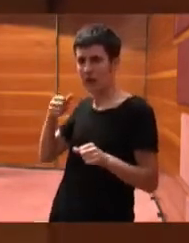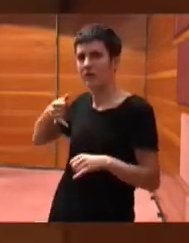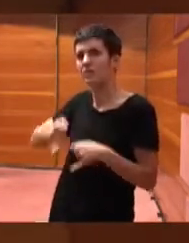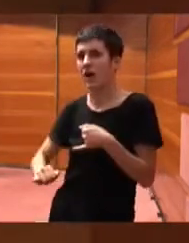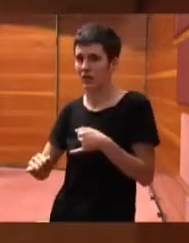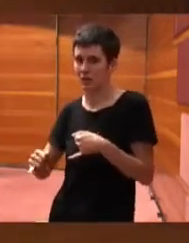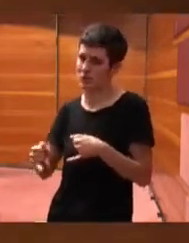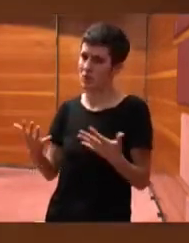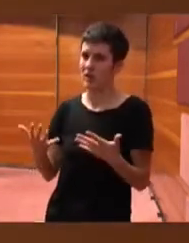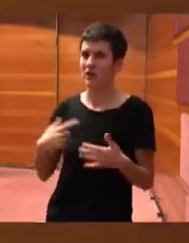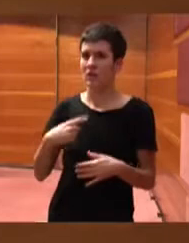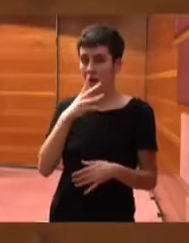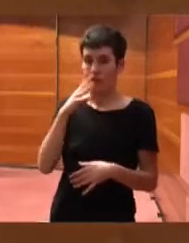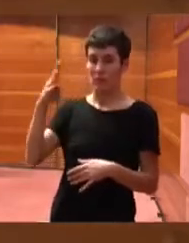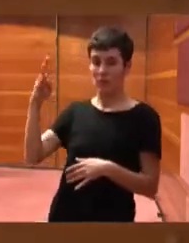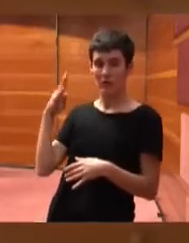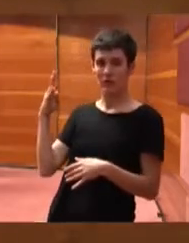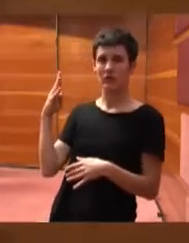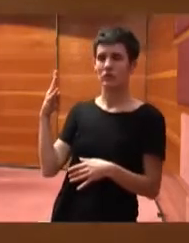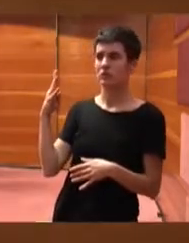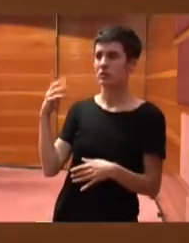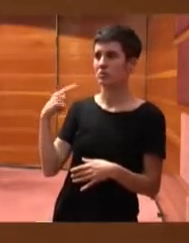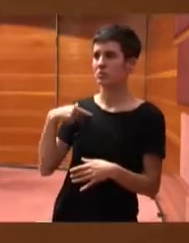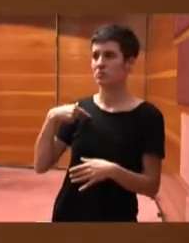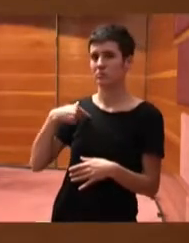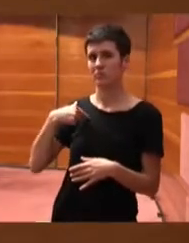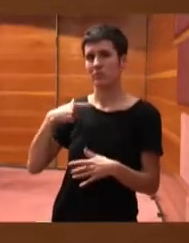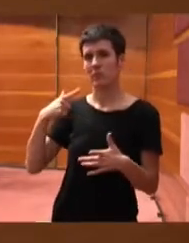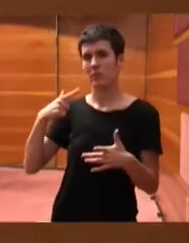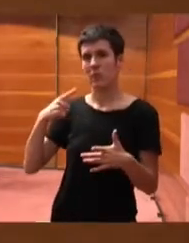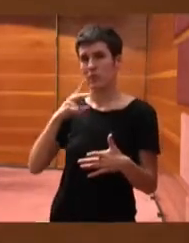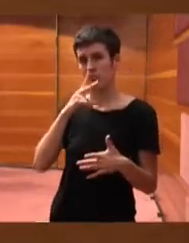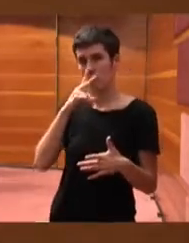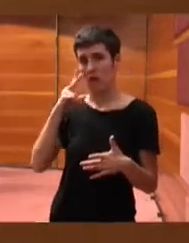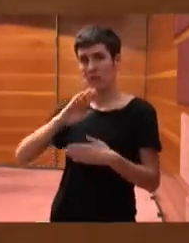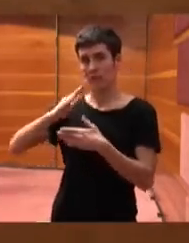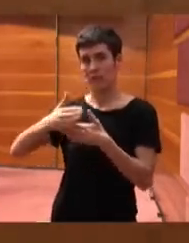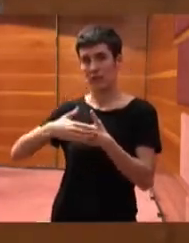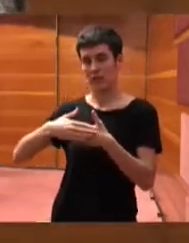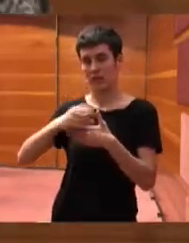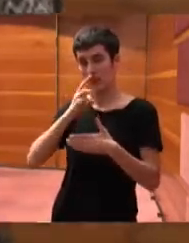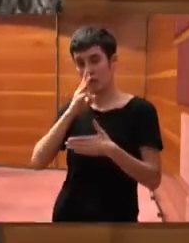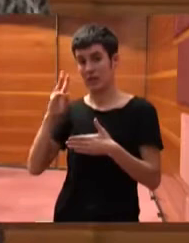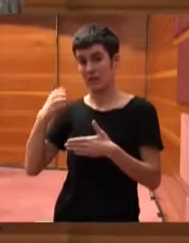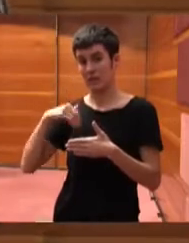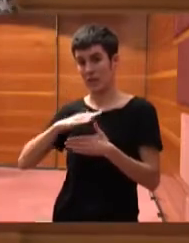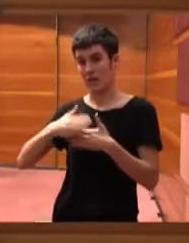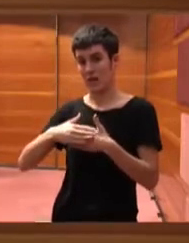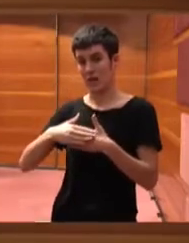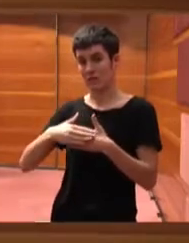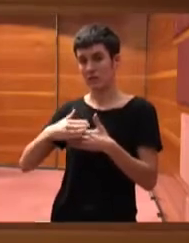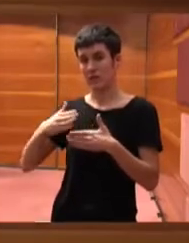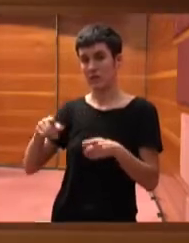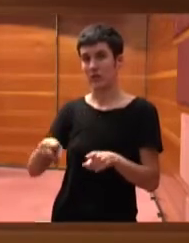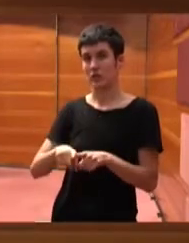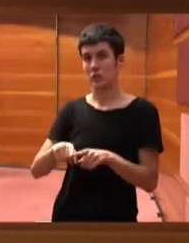hace 4 años o 5, la cerré hace 2, 3 ya. Lancé una startup que era